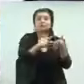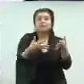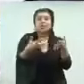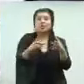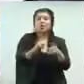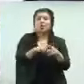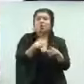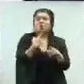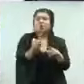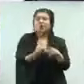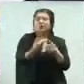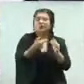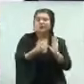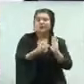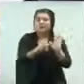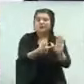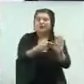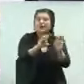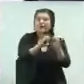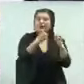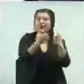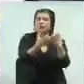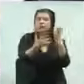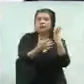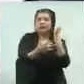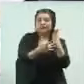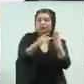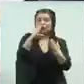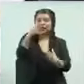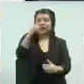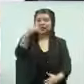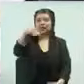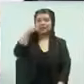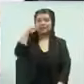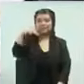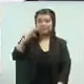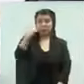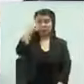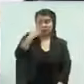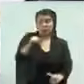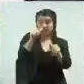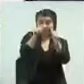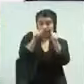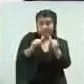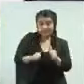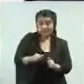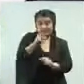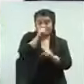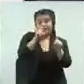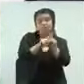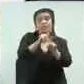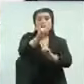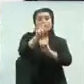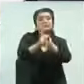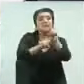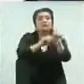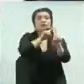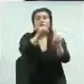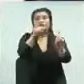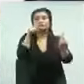mandar gente, caminos o la dirección o usted para que van a hacer esos estudios. Y luego preguntarle